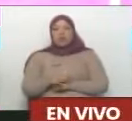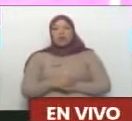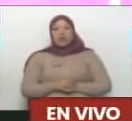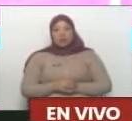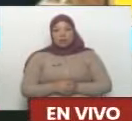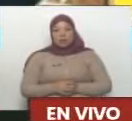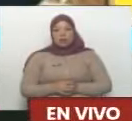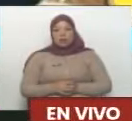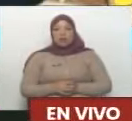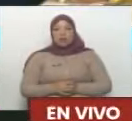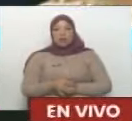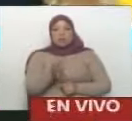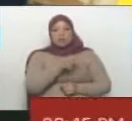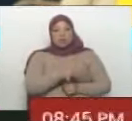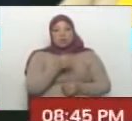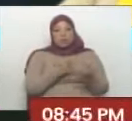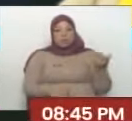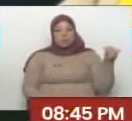4. Presidente.